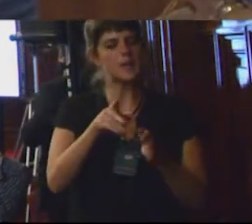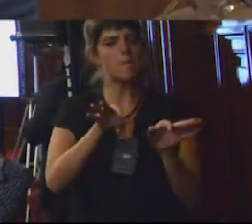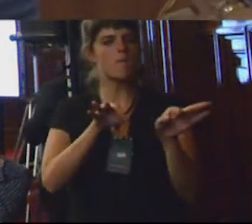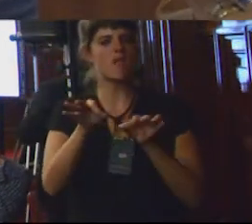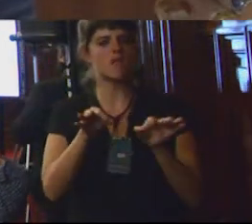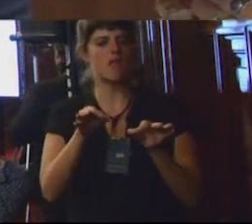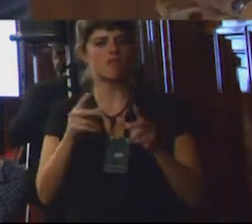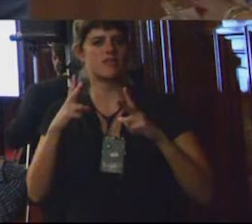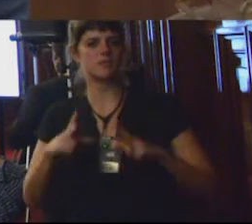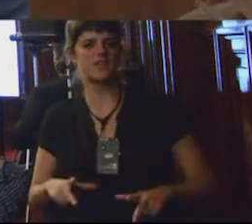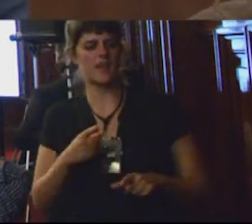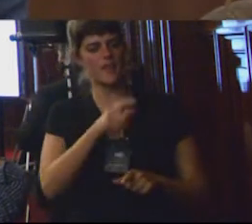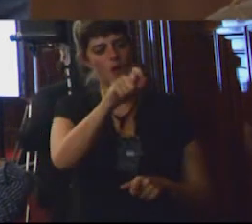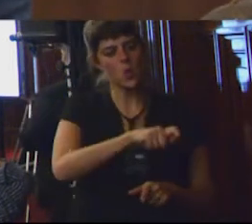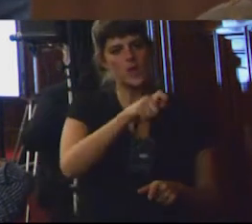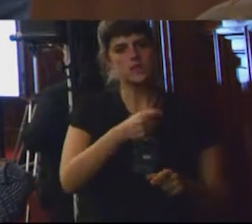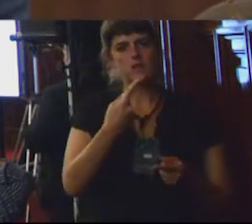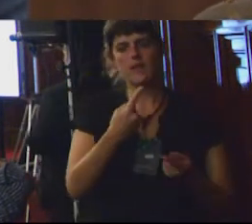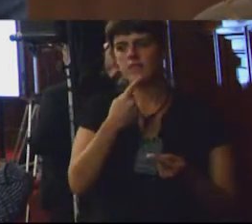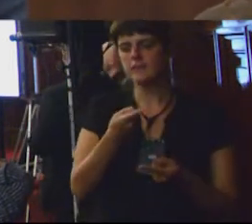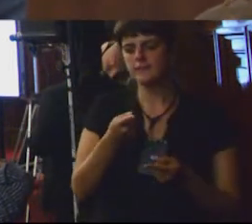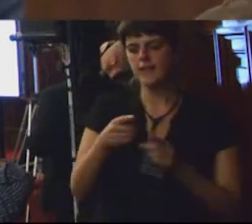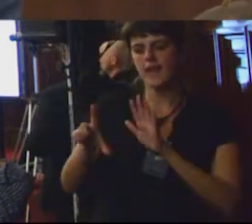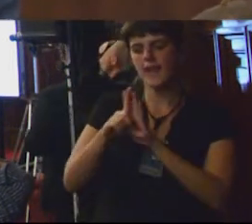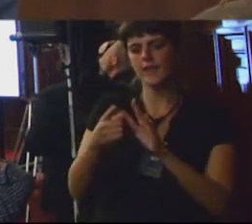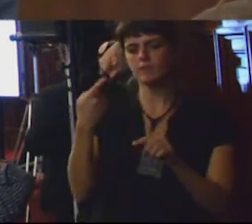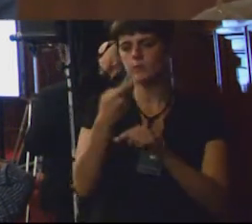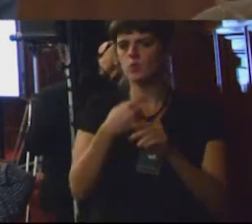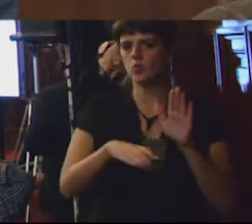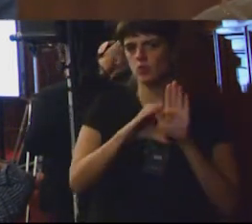un control de la constitucionalidad o de la convencionalidad.